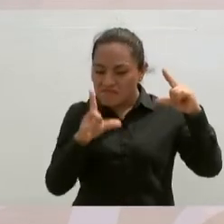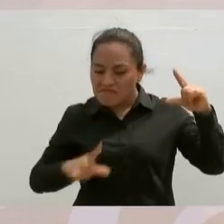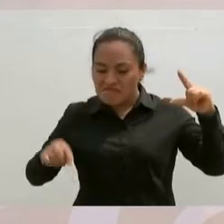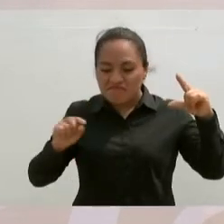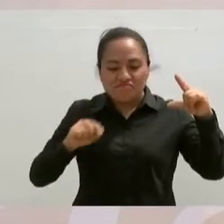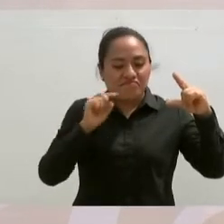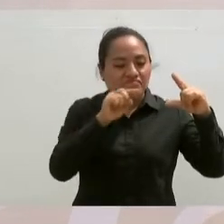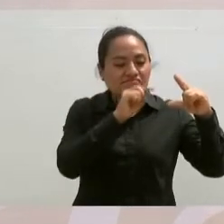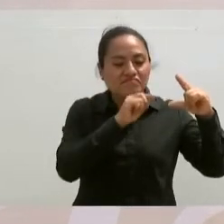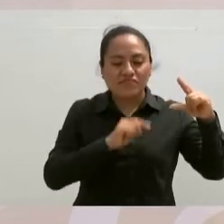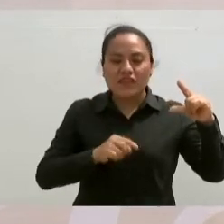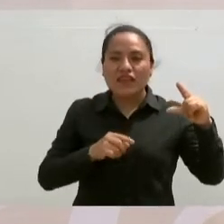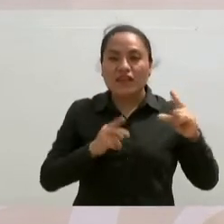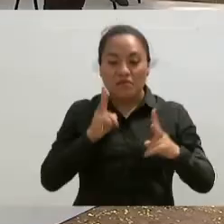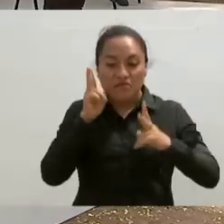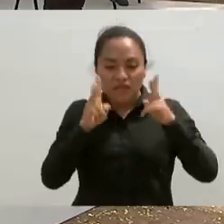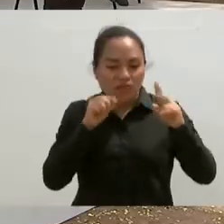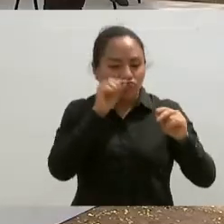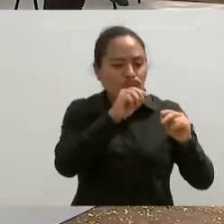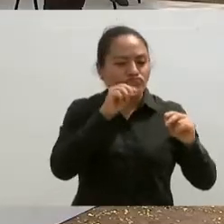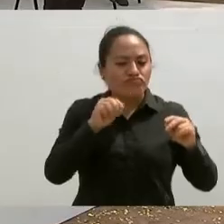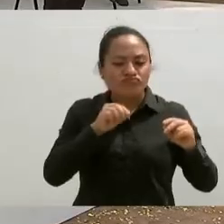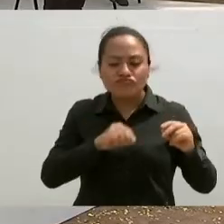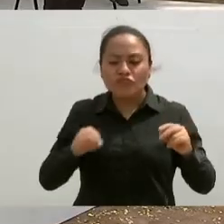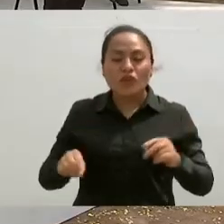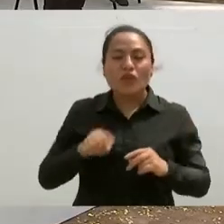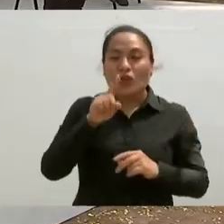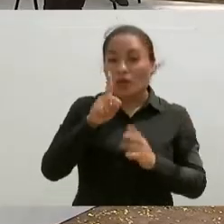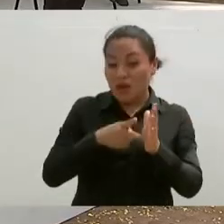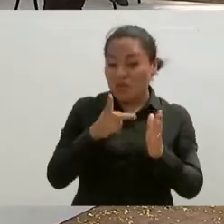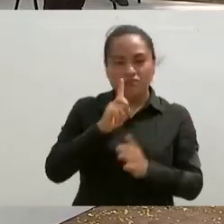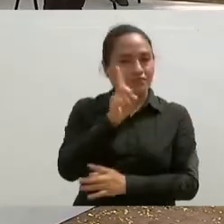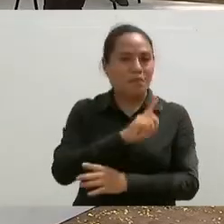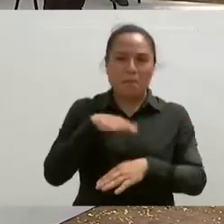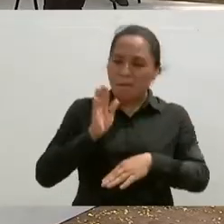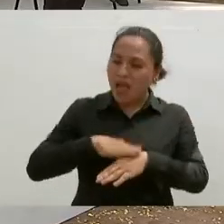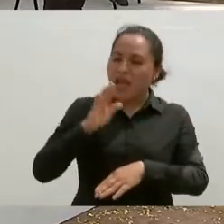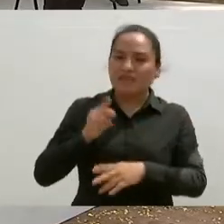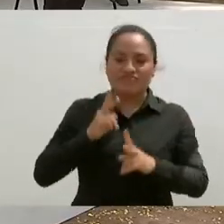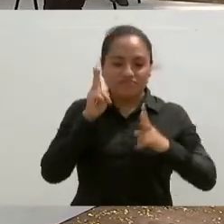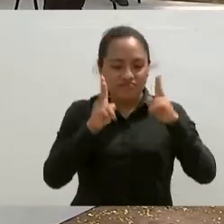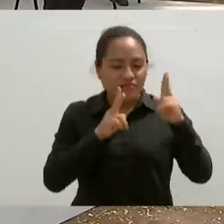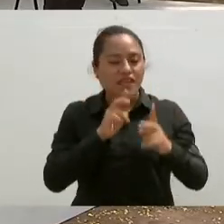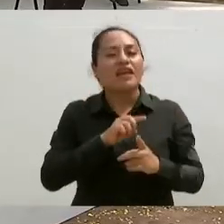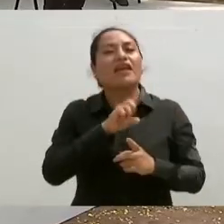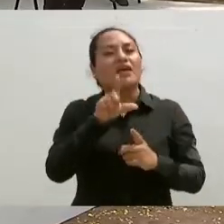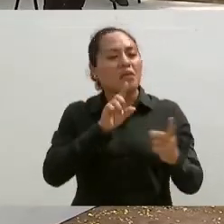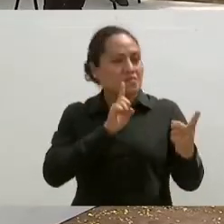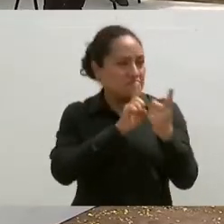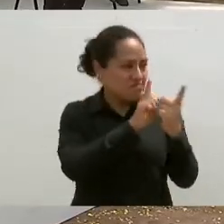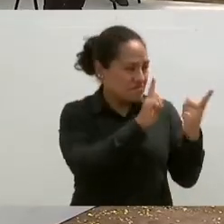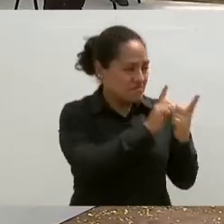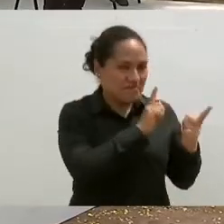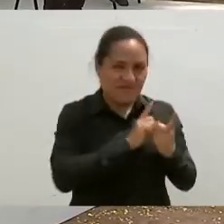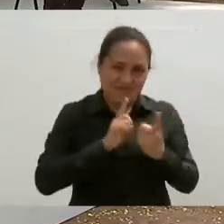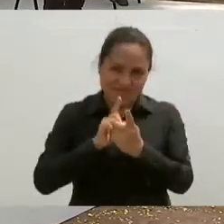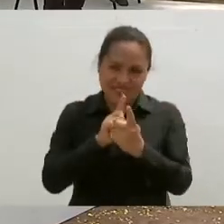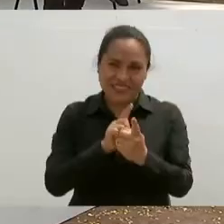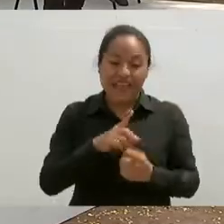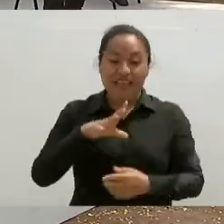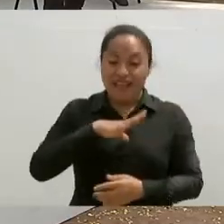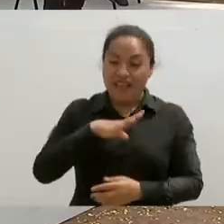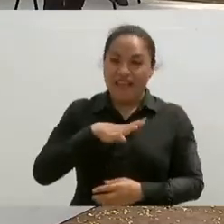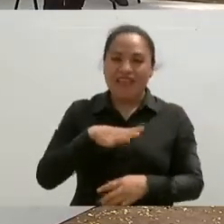los he visitado más de una vez. Nos vamos a seguir encontrando. Ahora que estoy viendo que